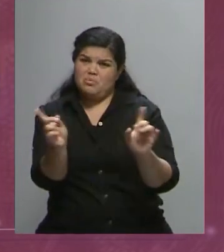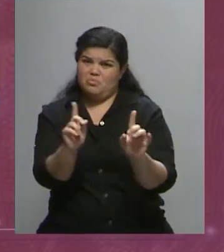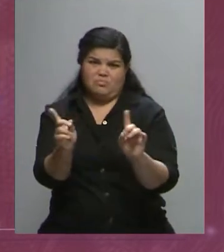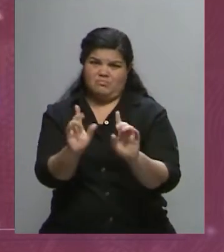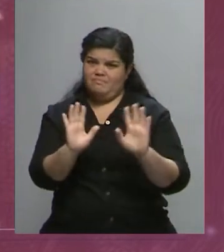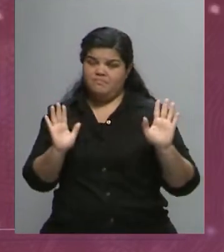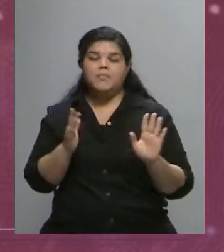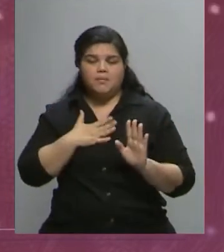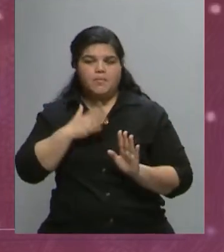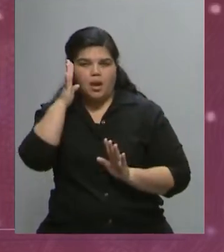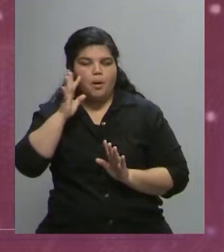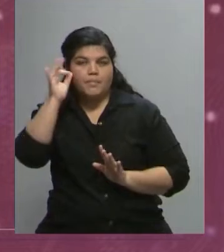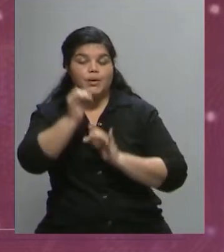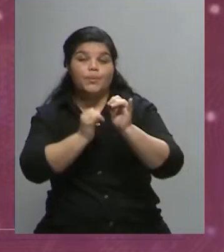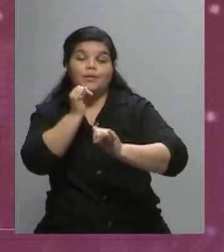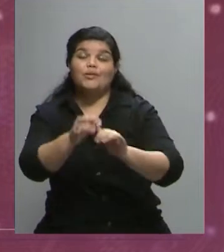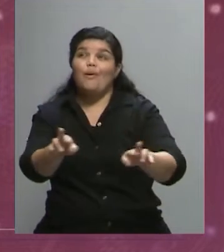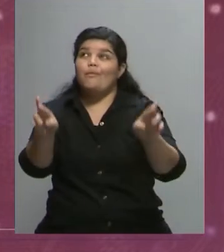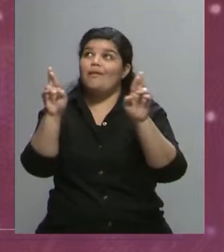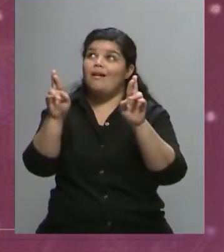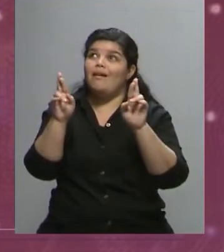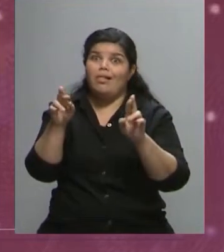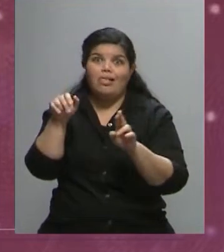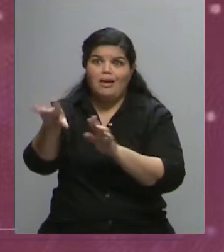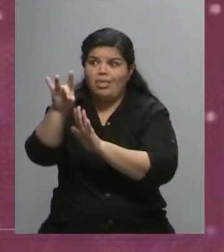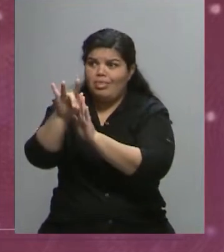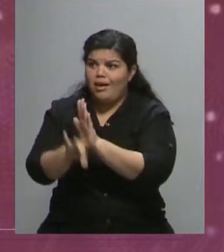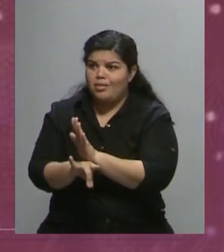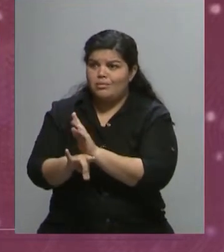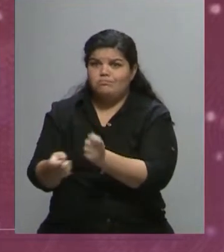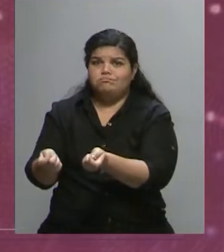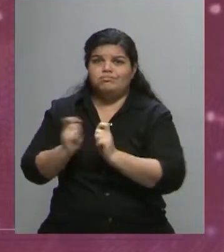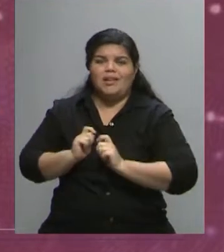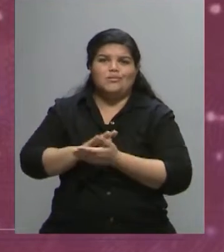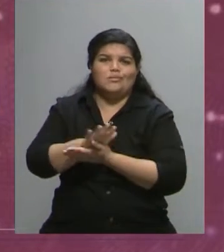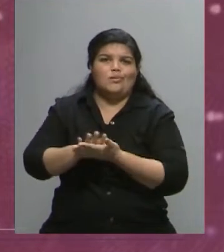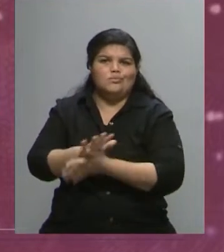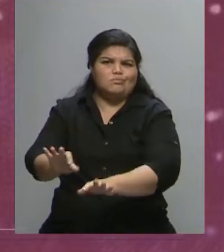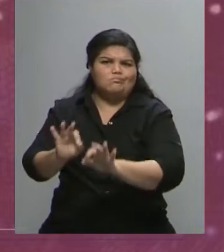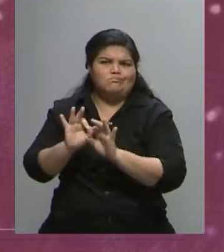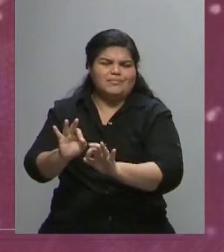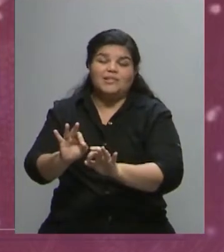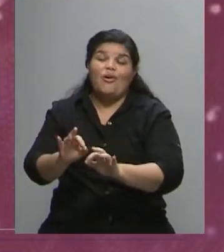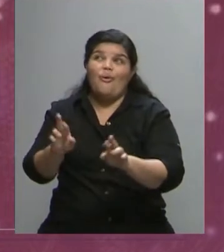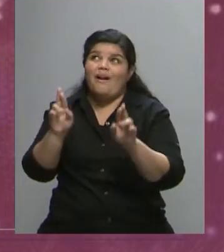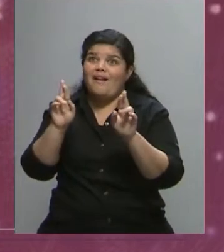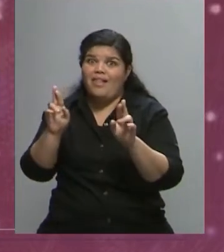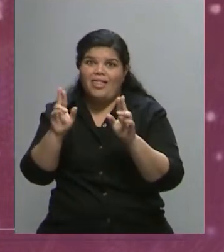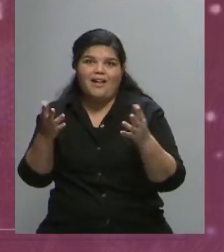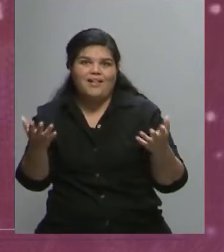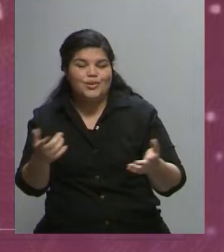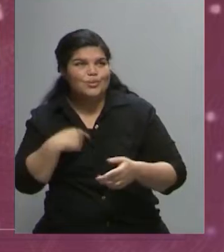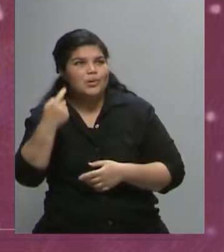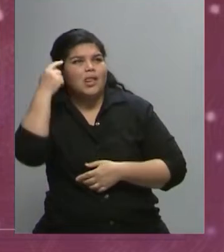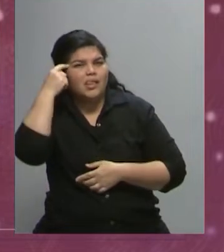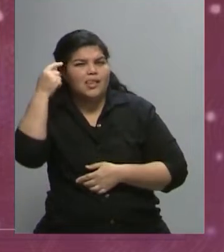primero, déjame soñar, me encantaría que fuera, honestamente, que más que uno querría que aquello que nos ha ocupado la cabeza tanto tiempo encuentre una